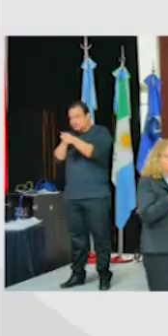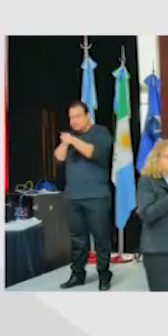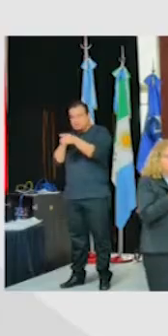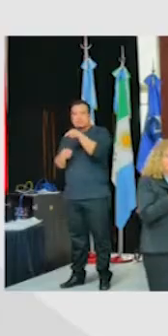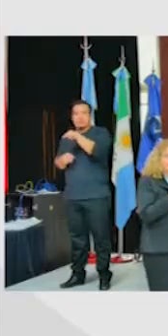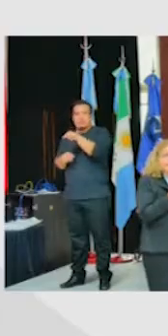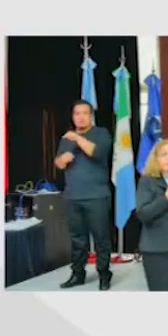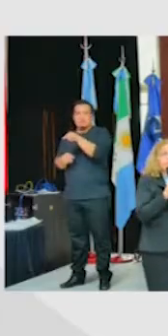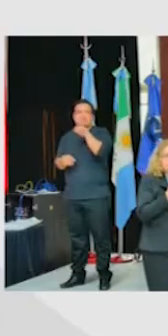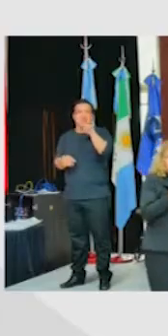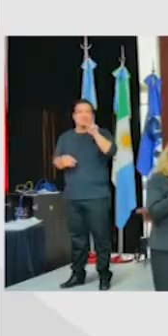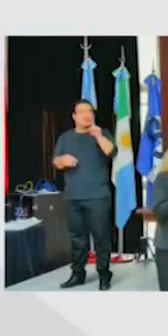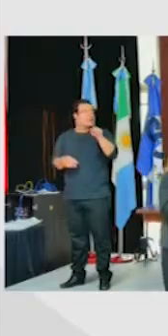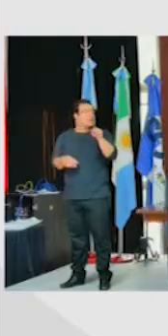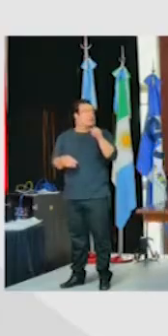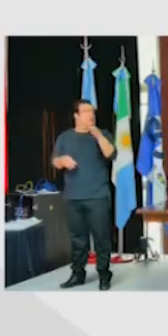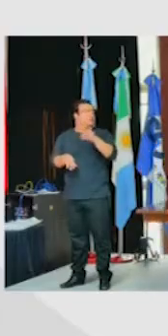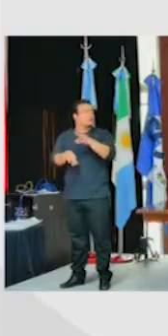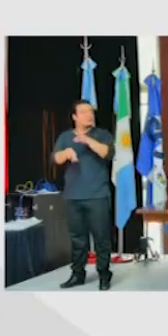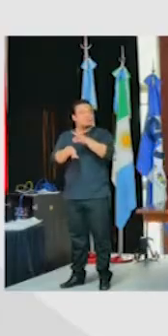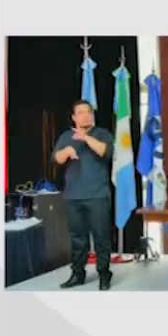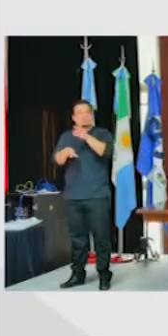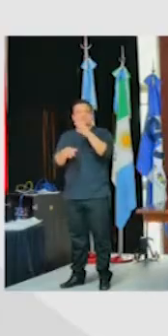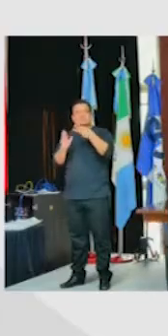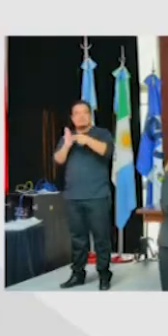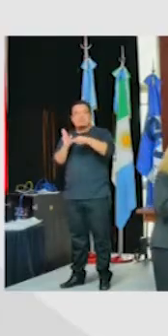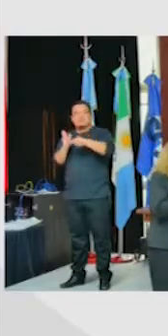con hemoglobina de 3. Para los que no son médicos, eso es muy, muy bajo.